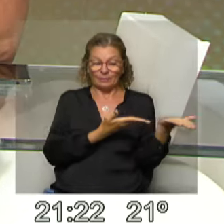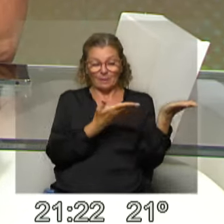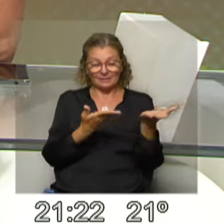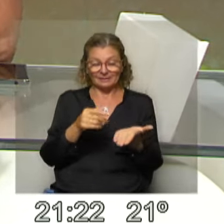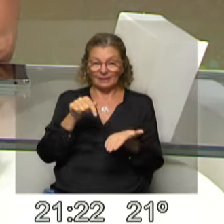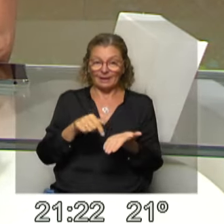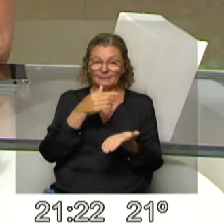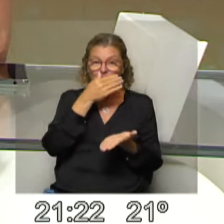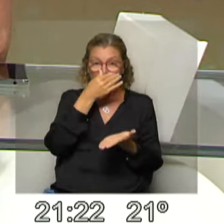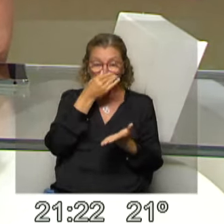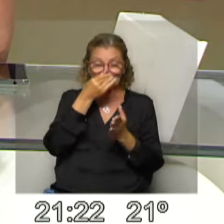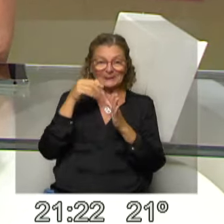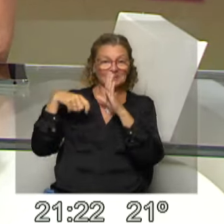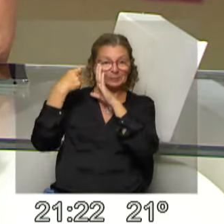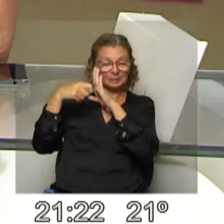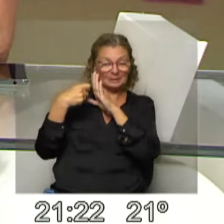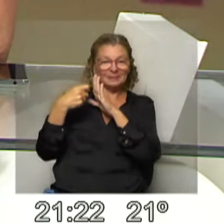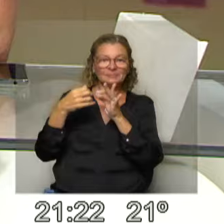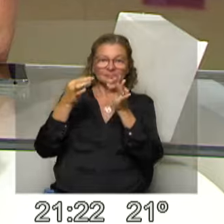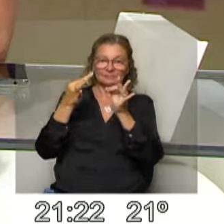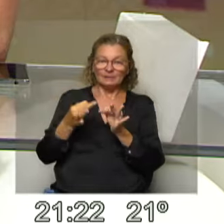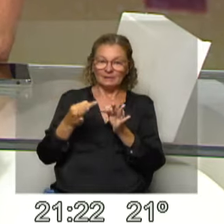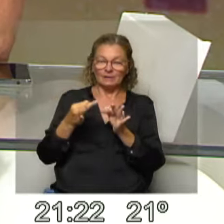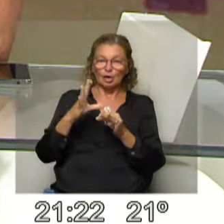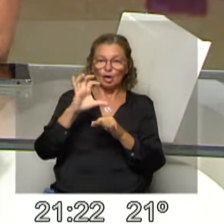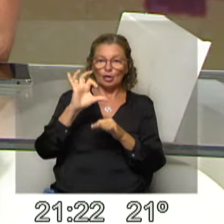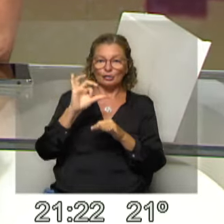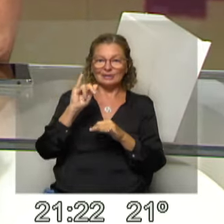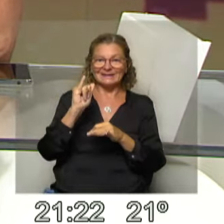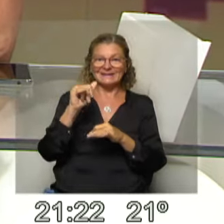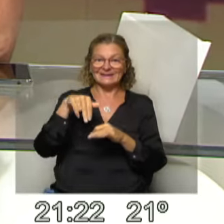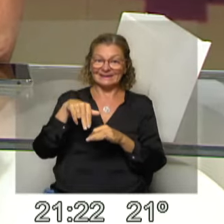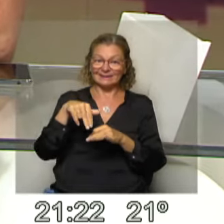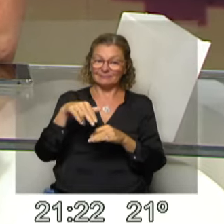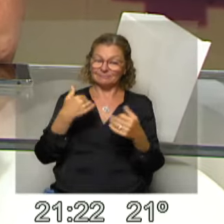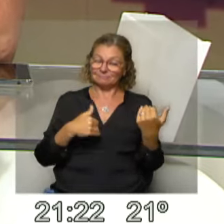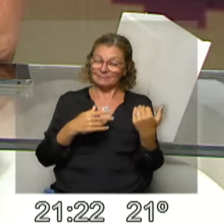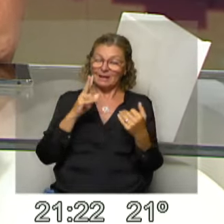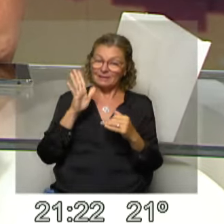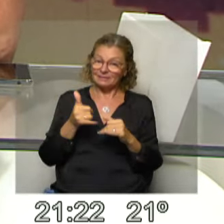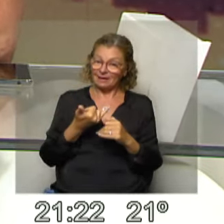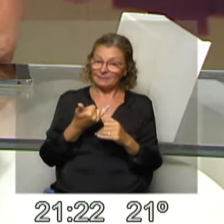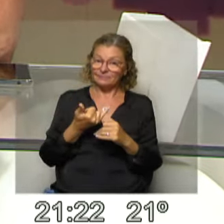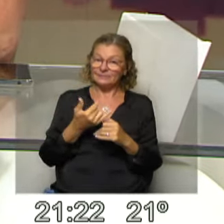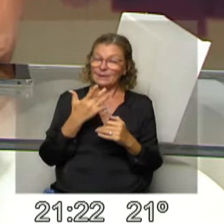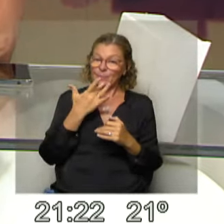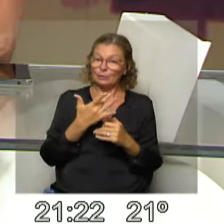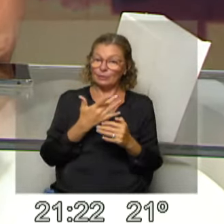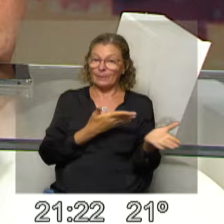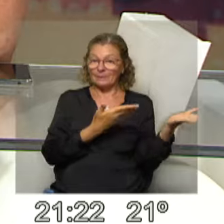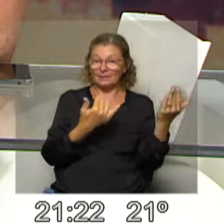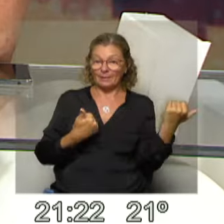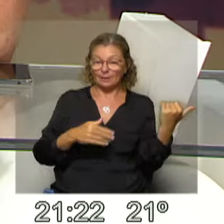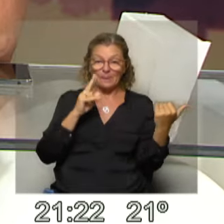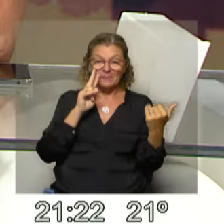acá, exactamente, en nuestro programa. Exactamente, y va a estar en el Cosquín Rock también. O sea, ya pueden ir adelantando algo. Divino. Así que empieza a tocar en